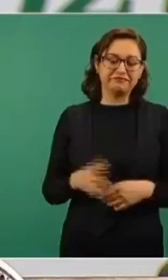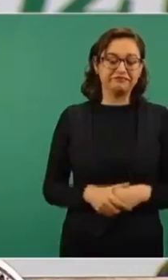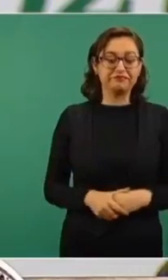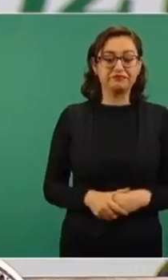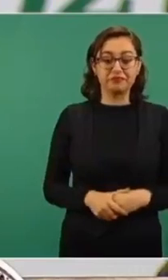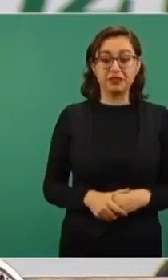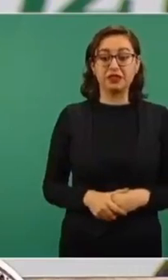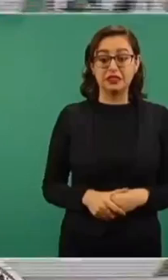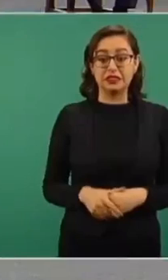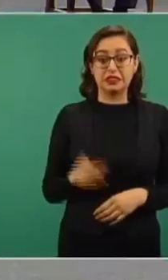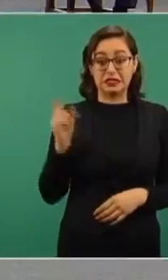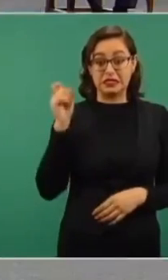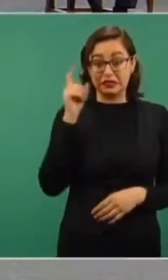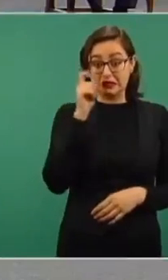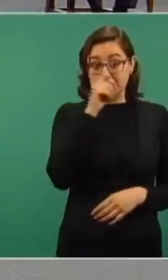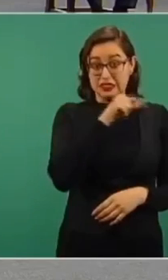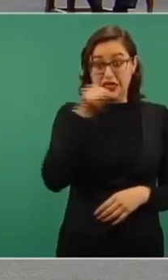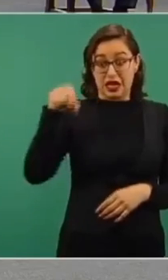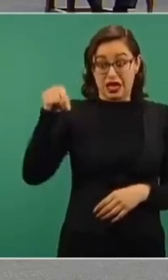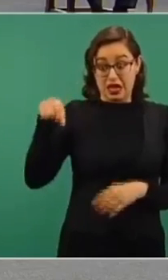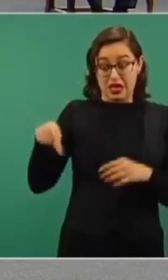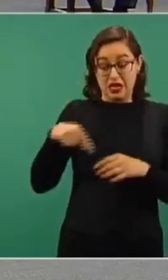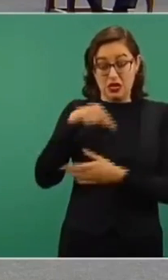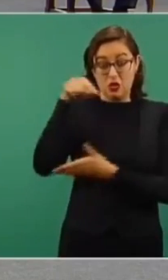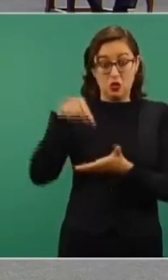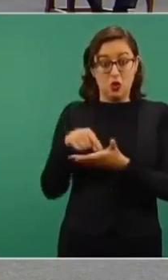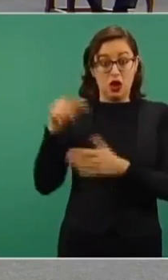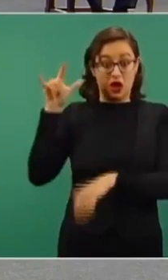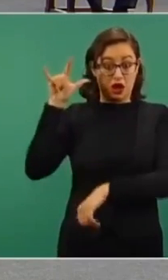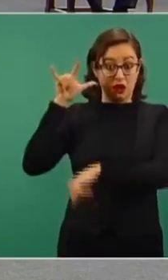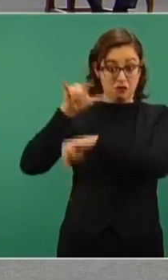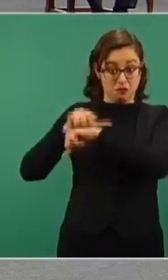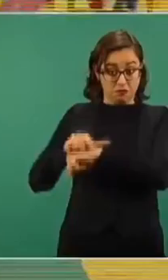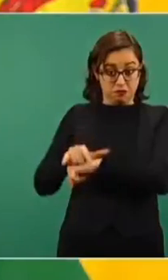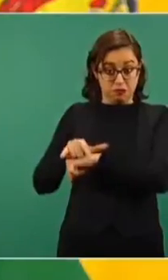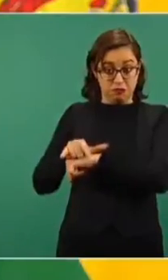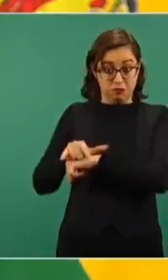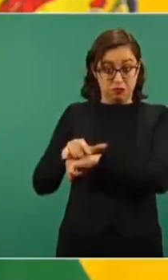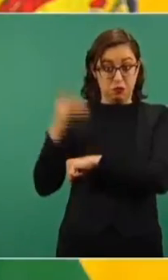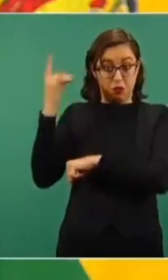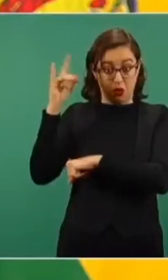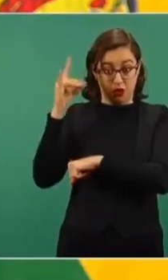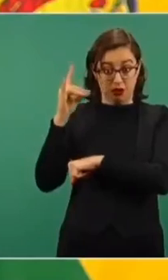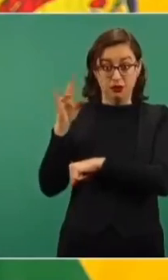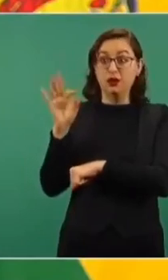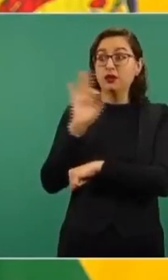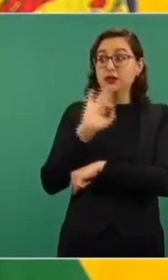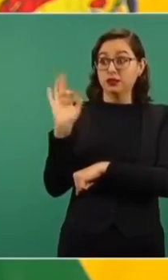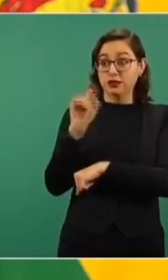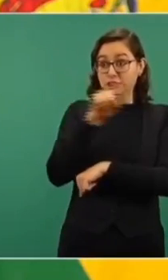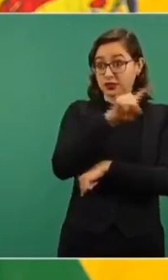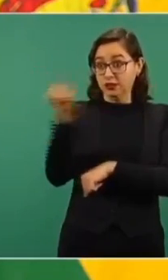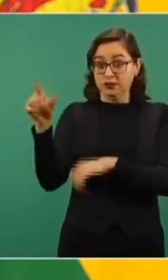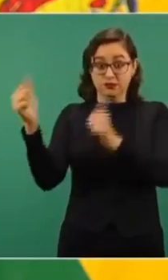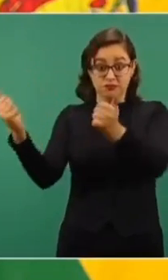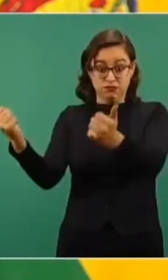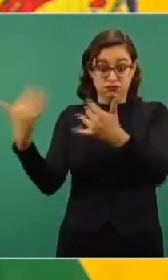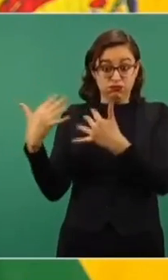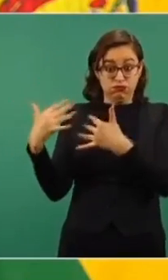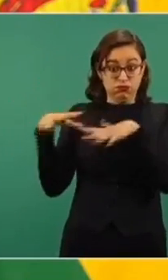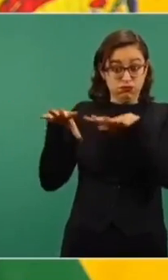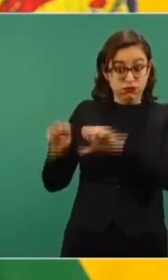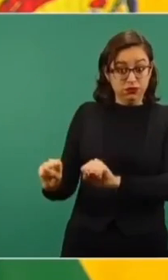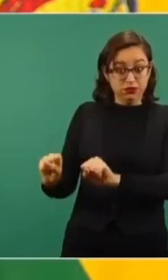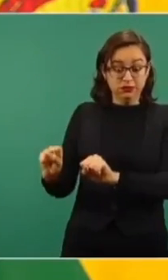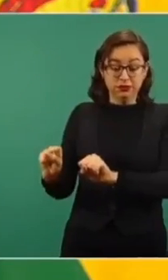Un punto además muy incierto, porque de un momento a otro se esperaba que llegaran a privarlo de la libertad o algo peor